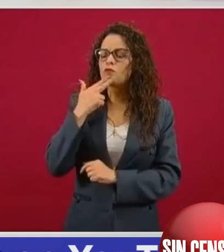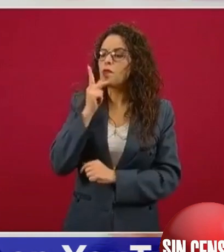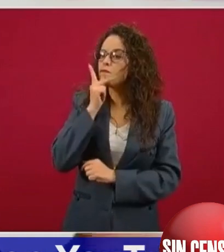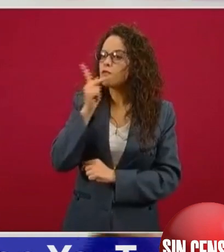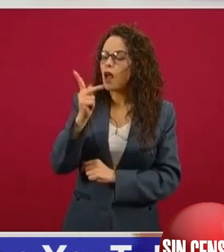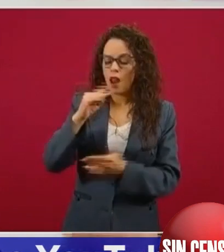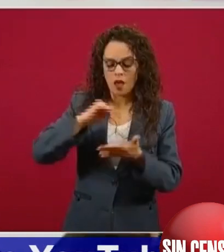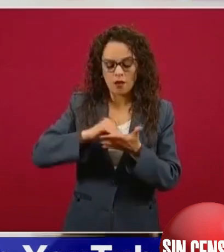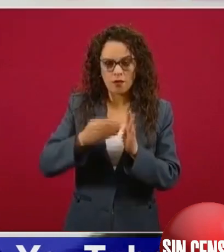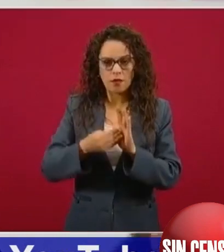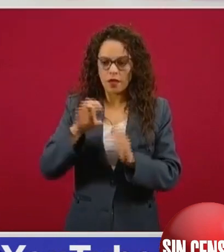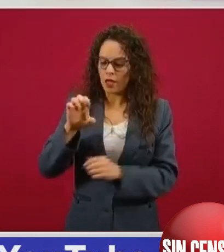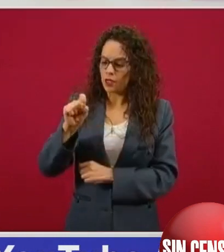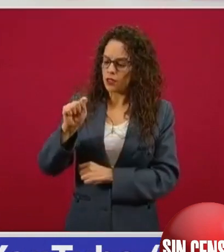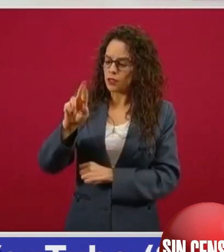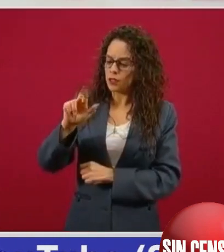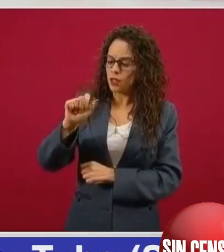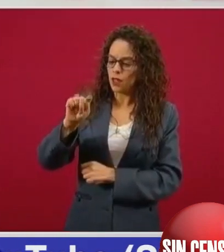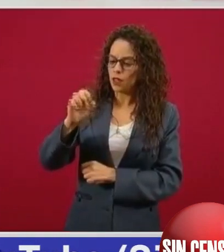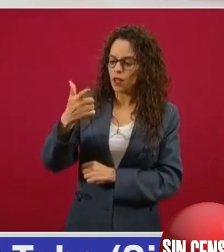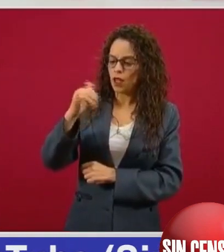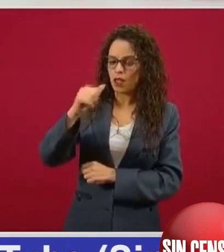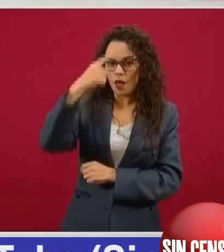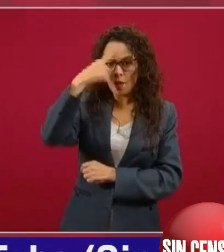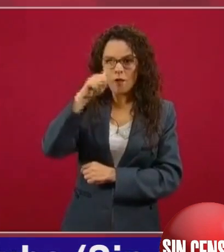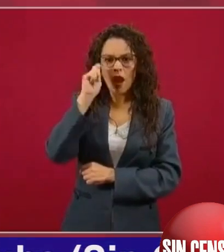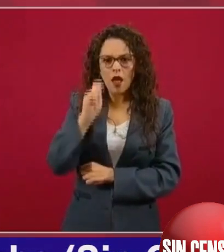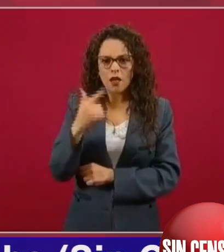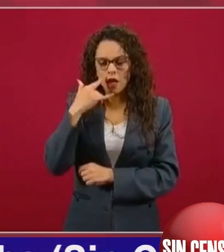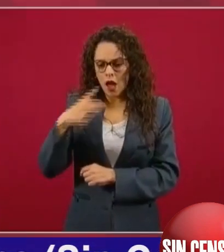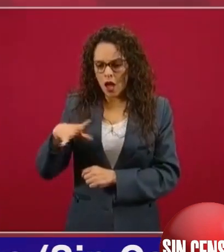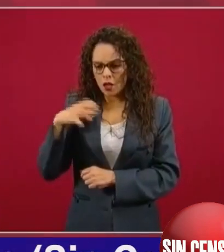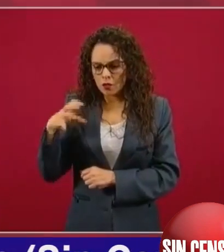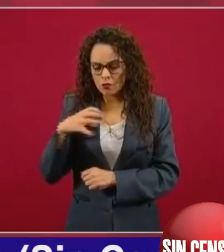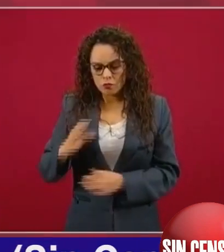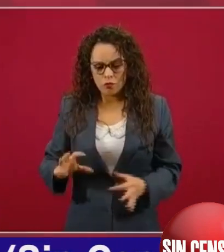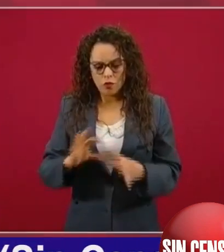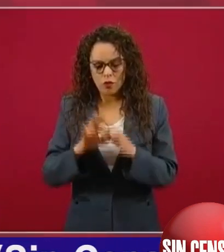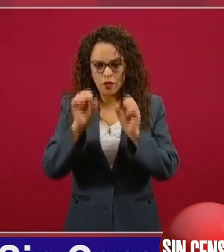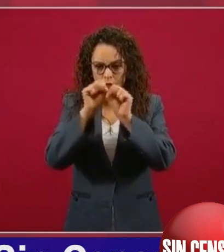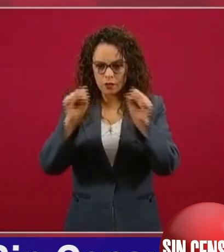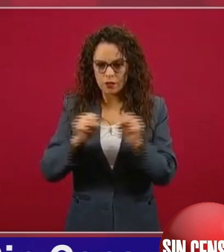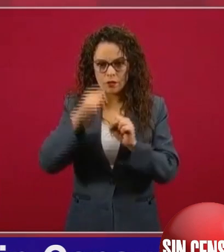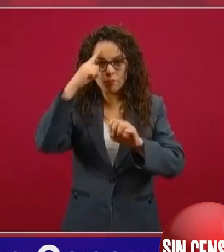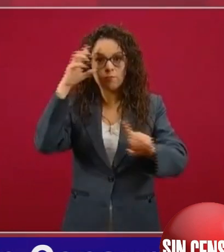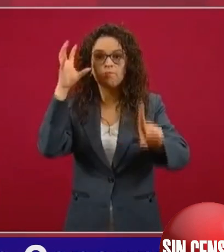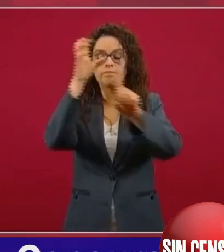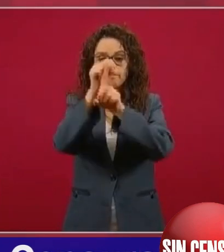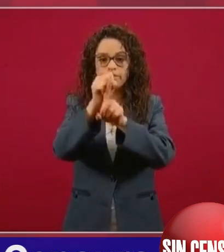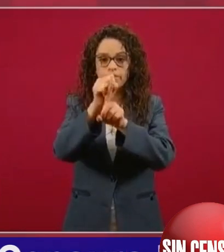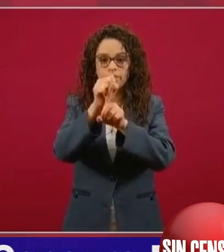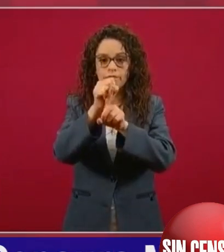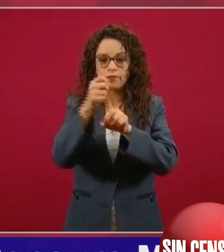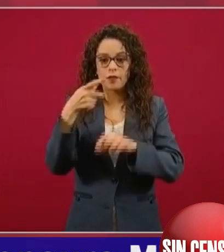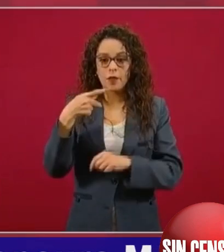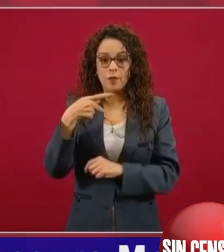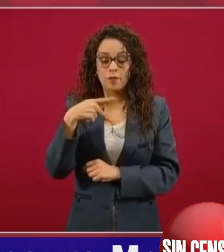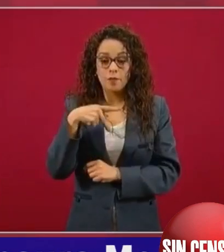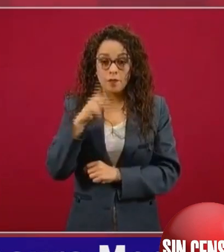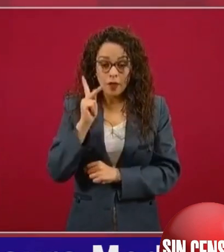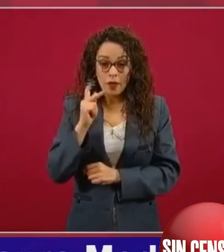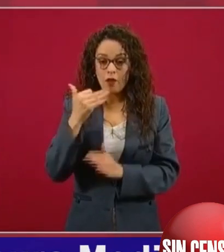estrategia para referirse a cualquier esfuerzo sistemático empeñado en alcanzar un objetivo. Pero no se distingue algo